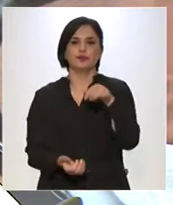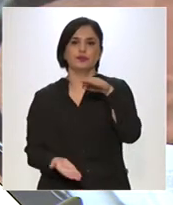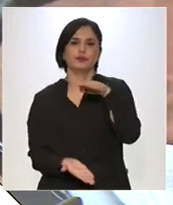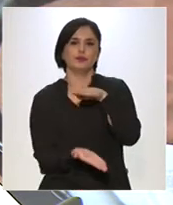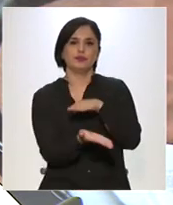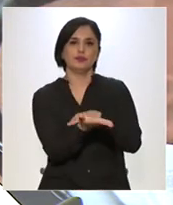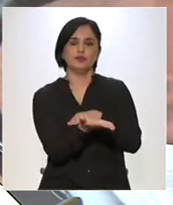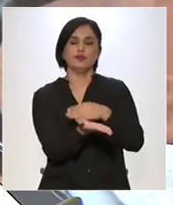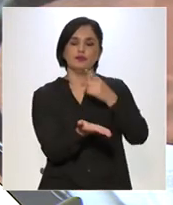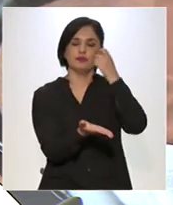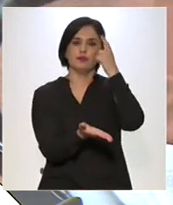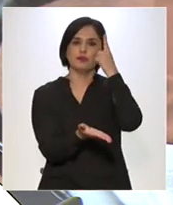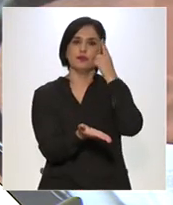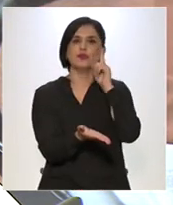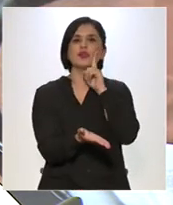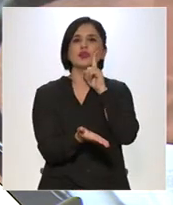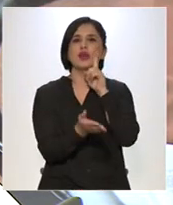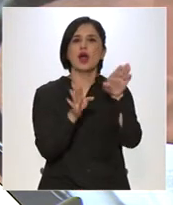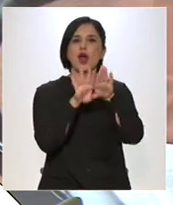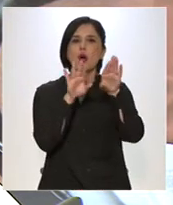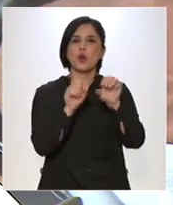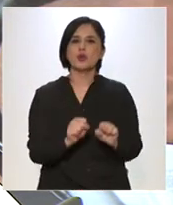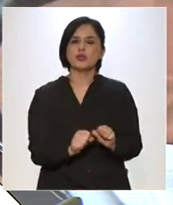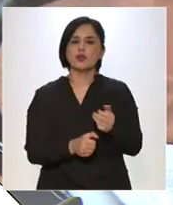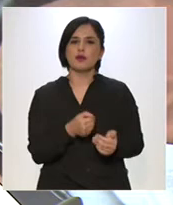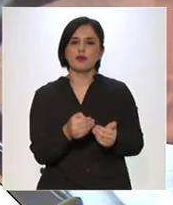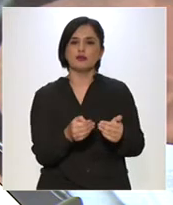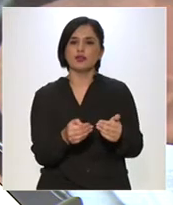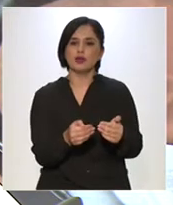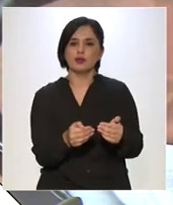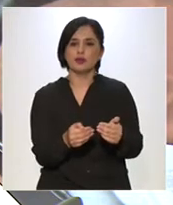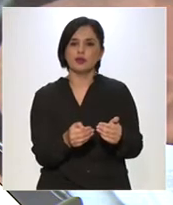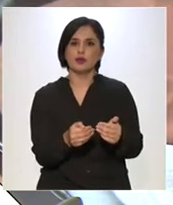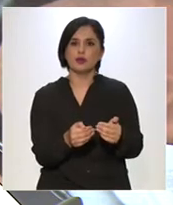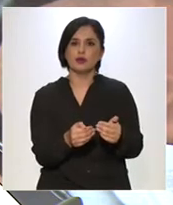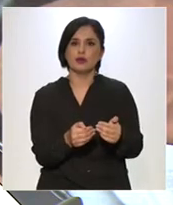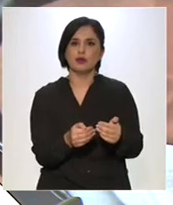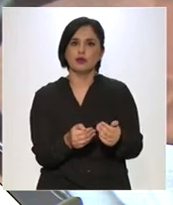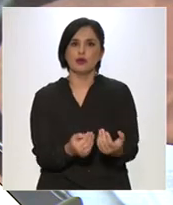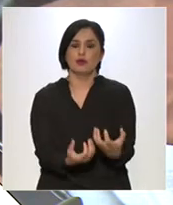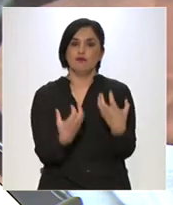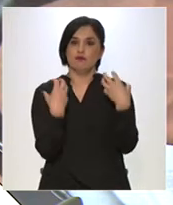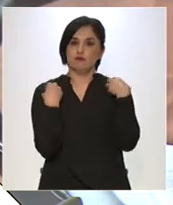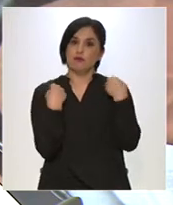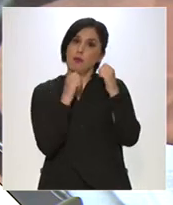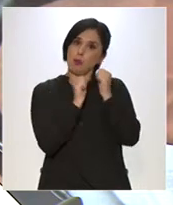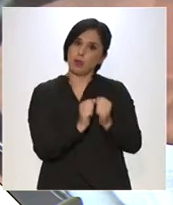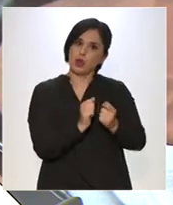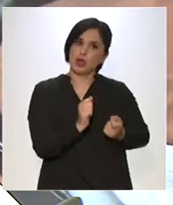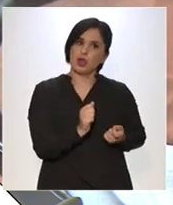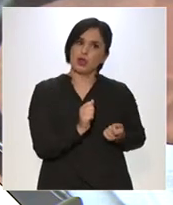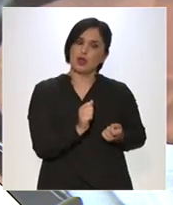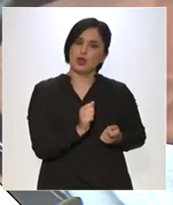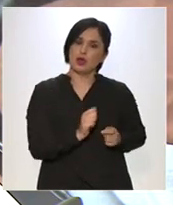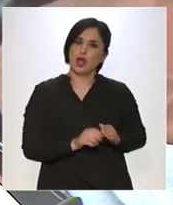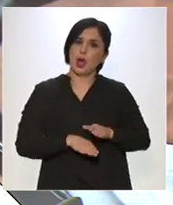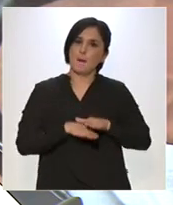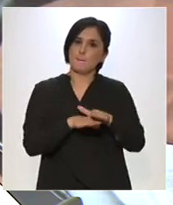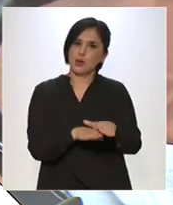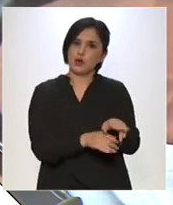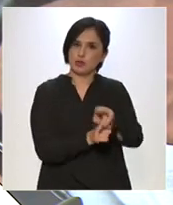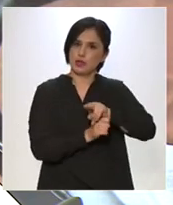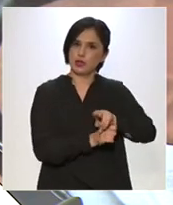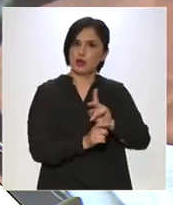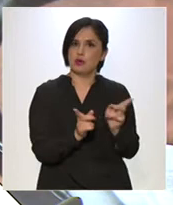se entiende que va a establecer su sistema de funcionamiento, el órgano que puede darle algún tipo de acogida o apoyo administrativo como